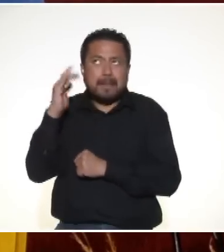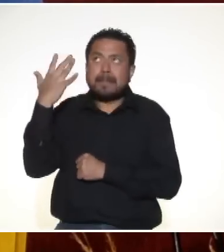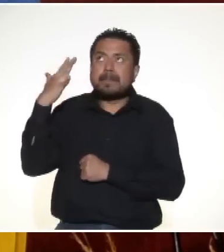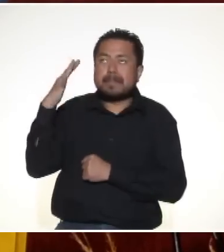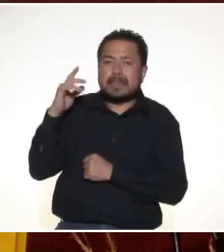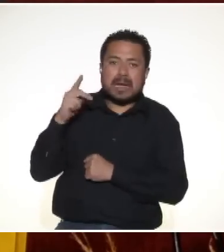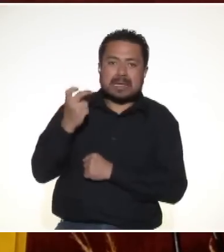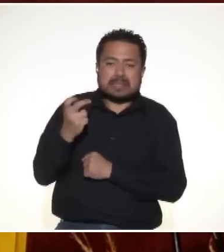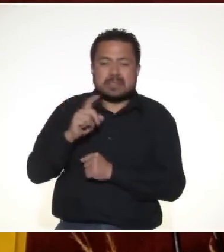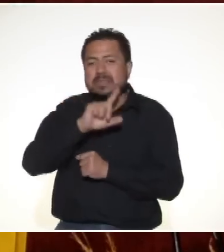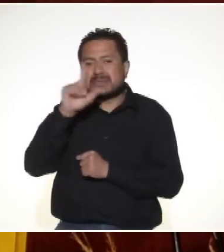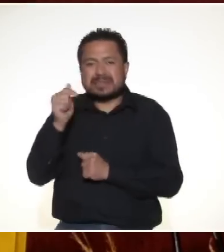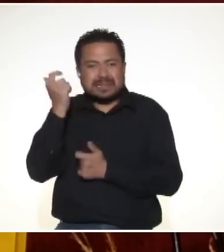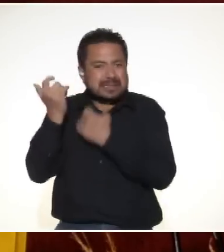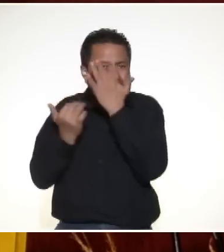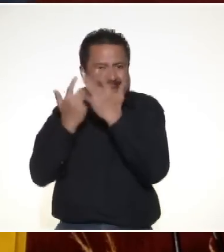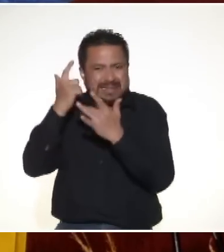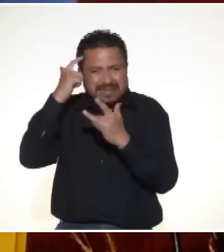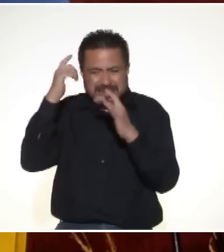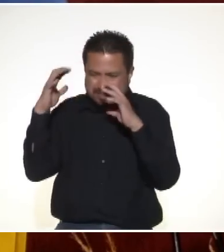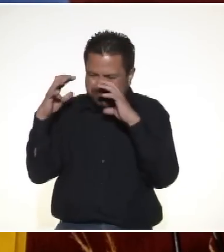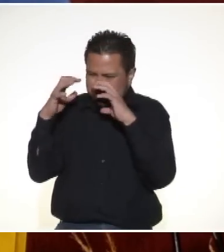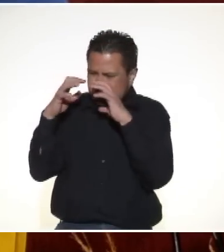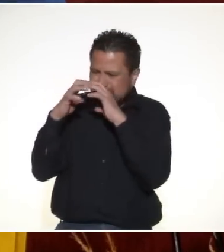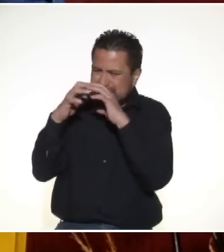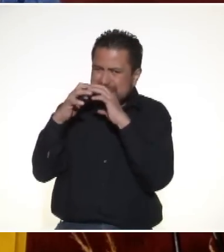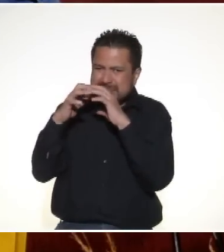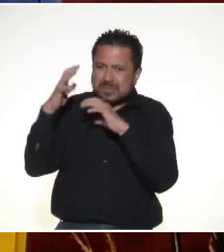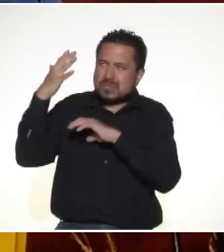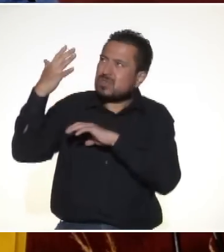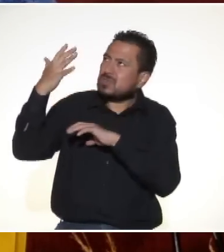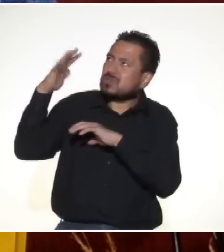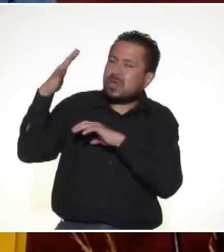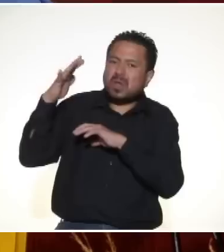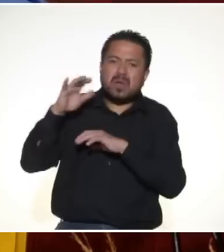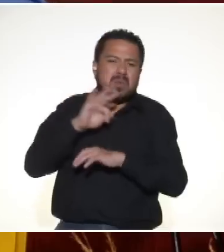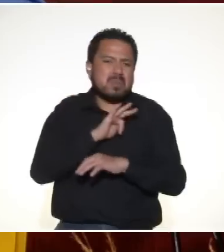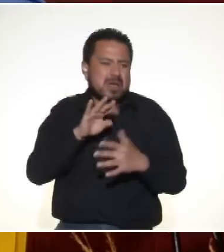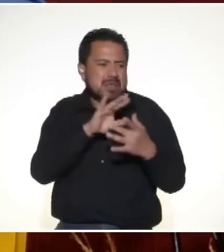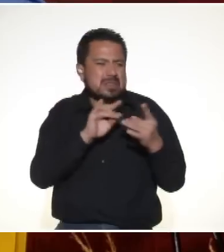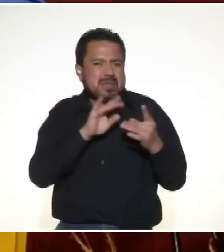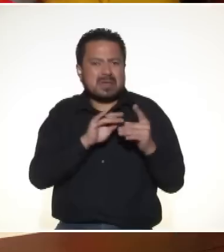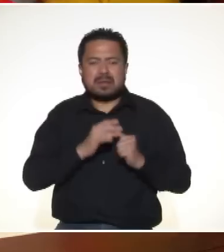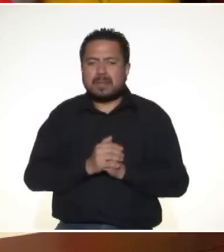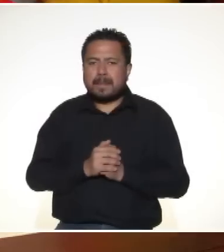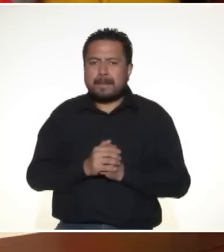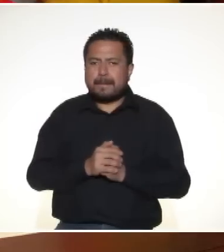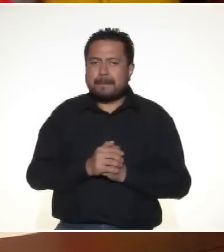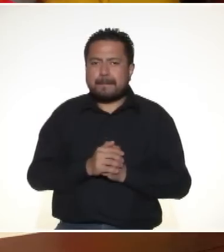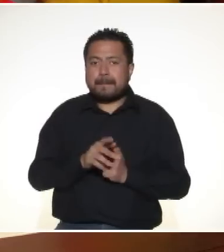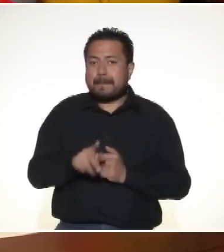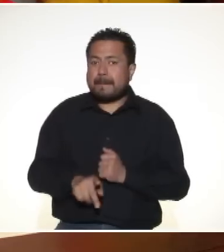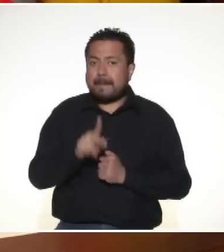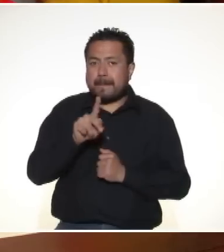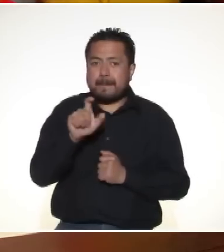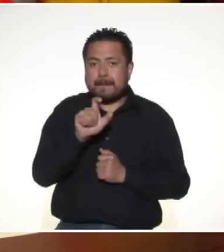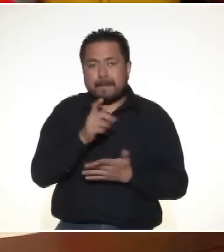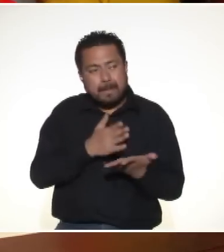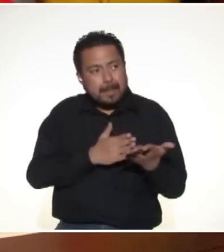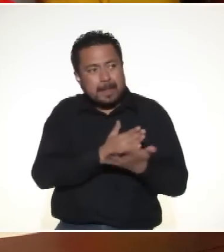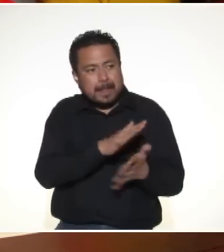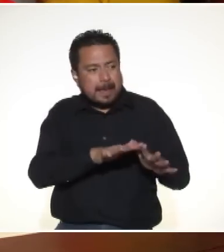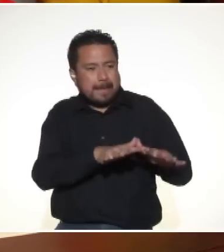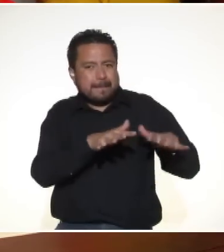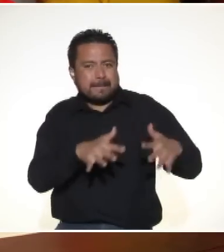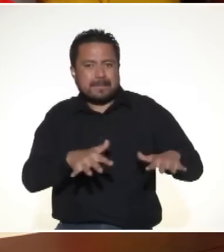sol y se quemaban el cráneo espeluznantemente. ¿Qué podemos decir de las quemaduras de sol? Pero es que en realidad, Pepe, cuando vamos a la playa,